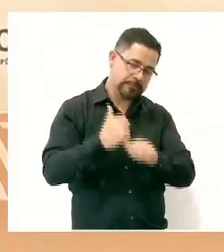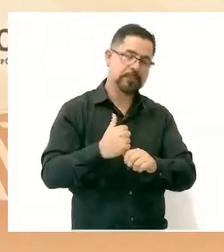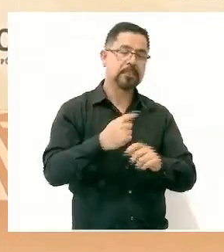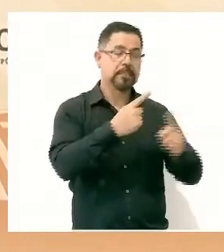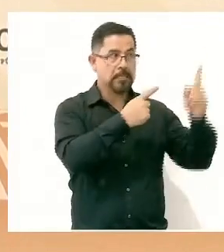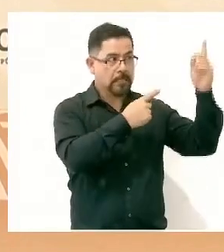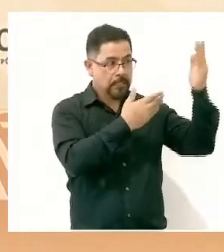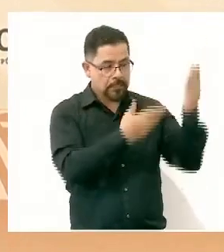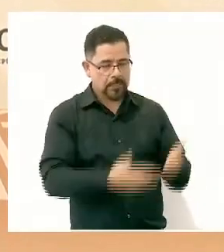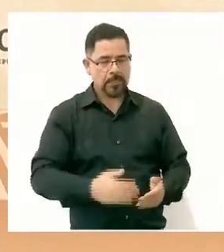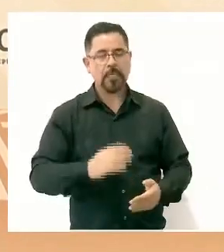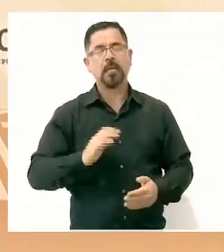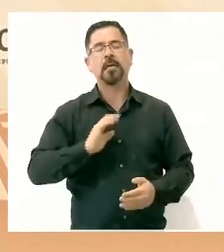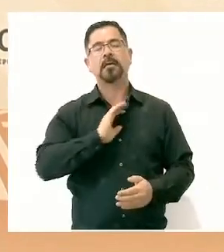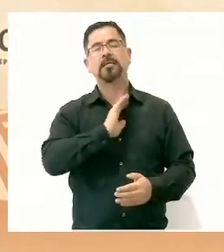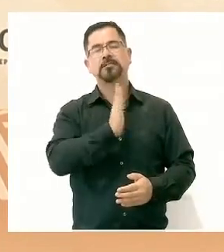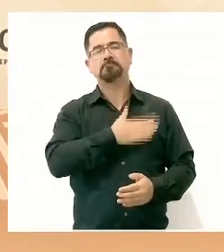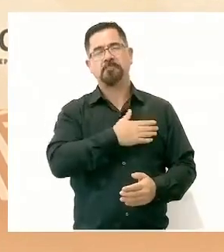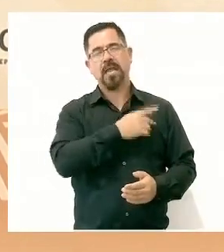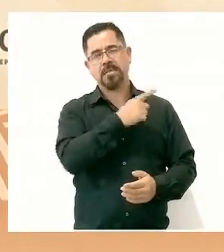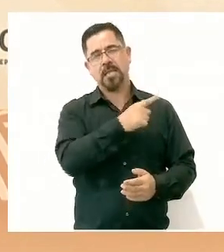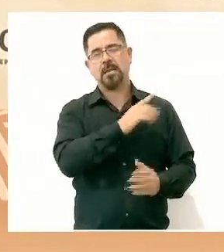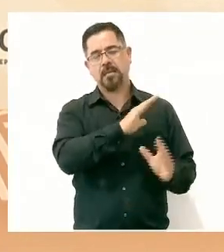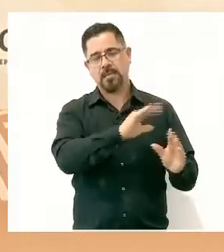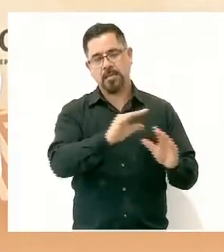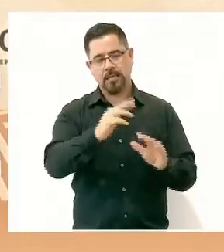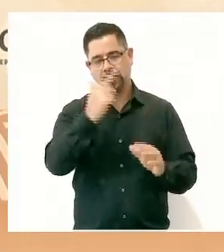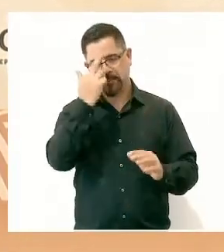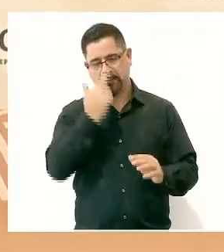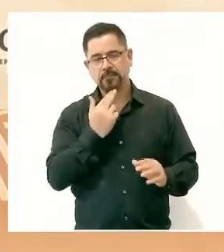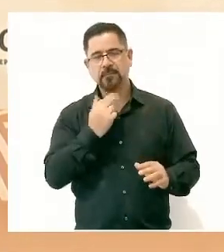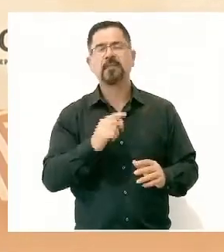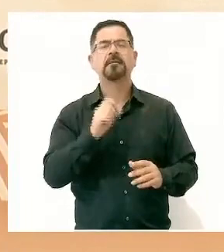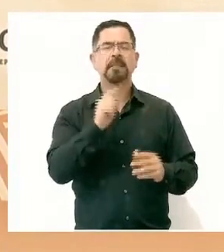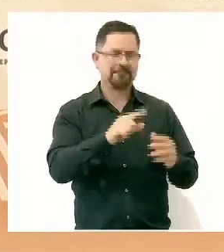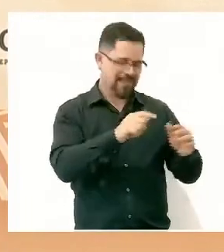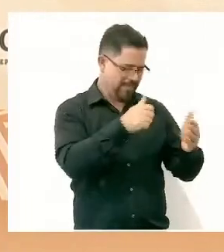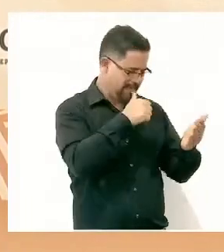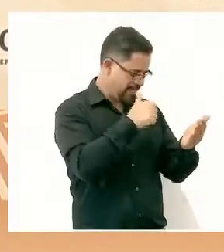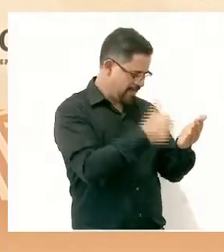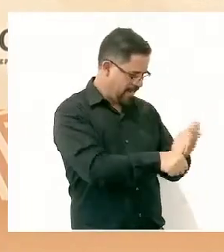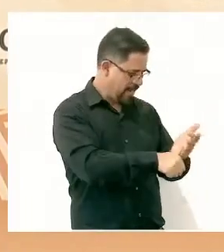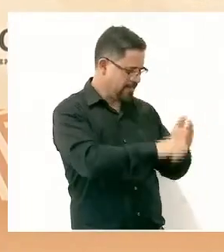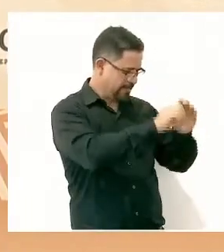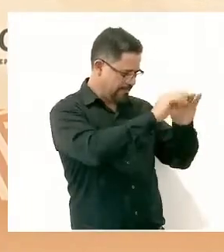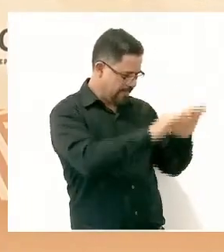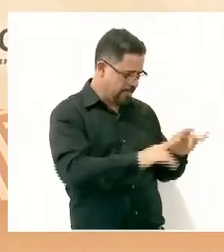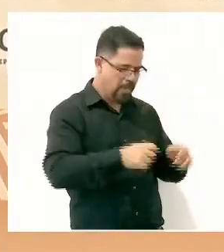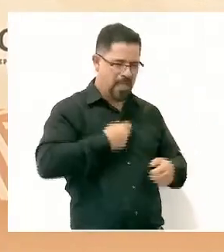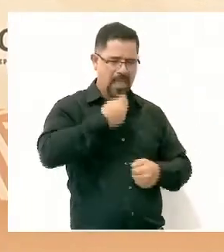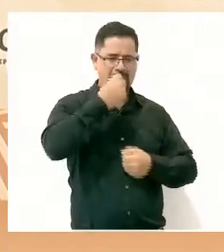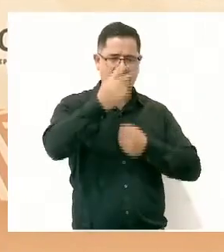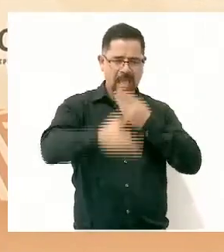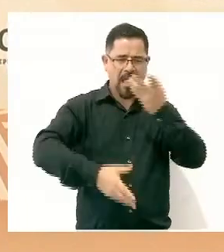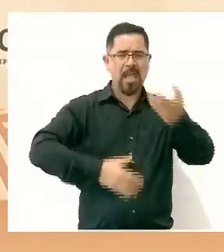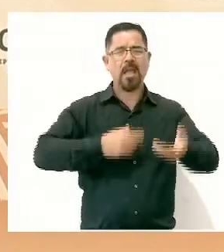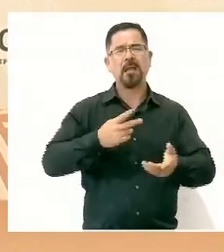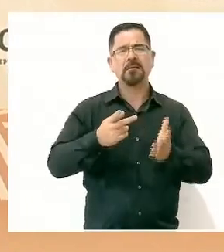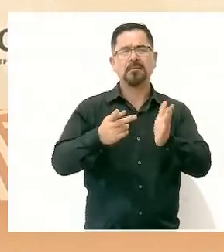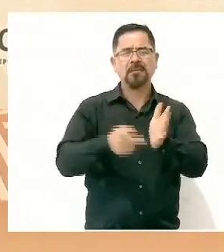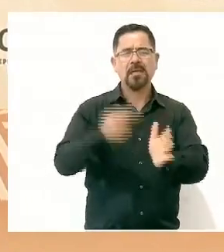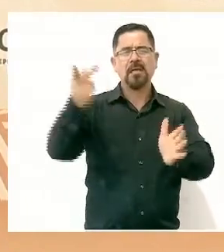También en los documentos oficiales, en los discursos, se repite una y